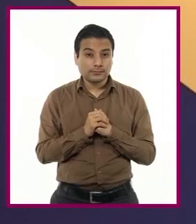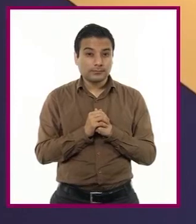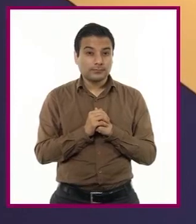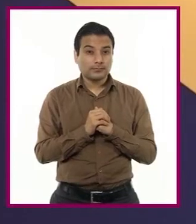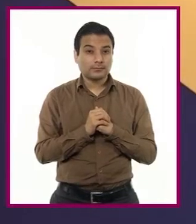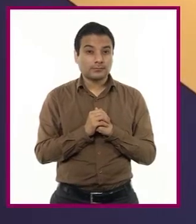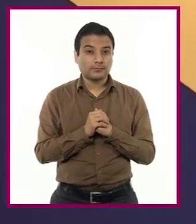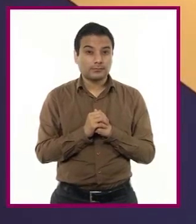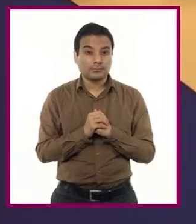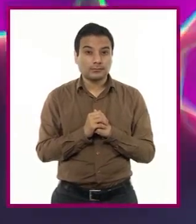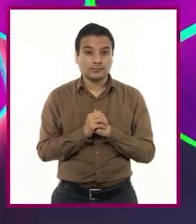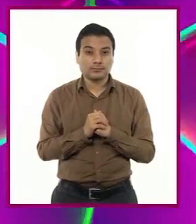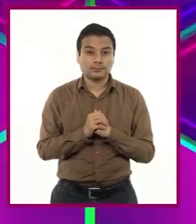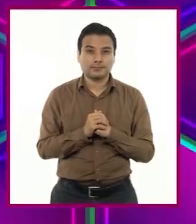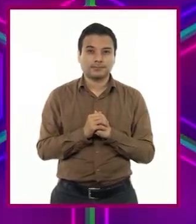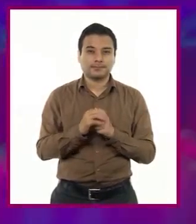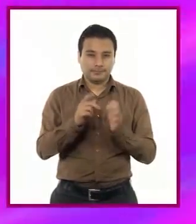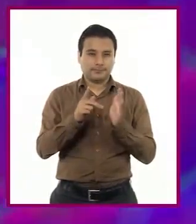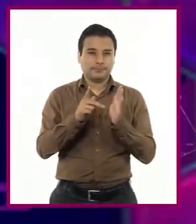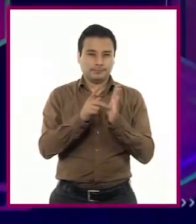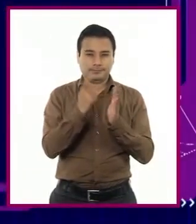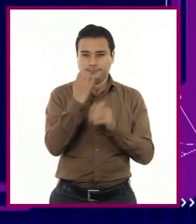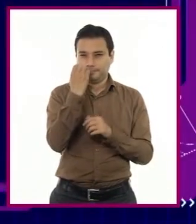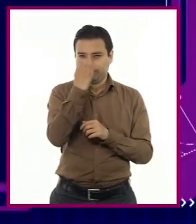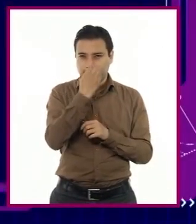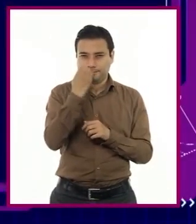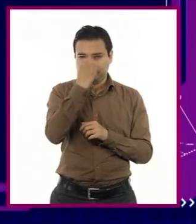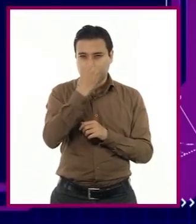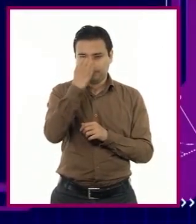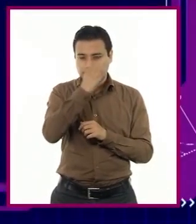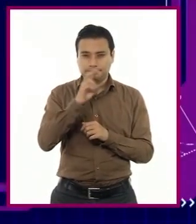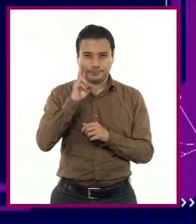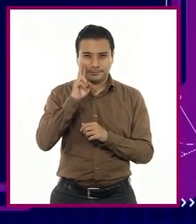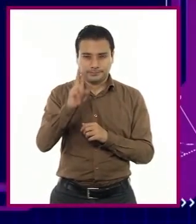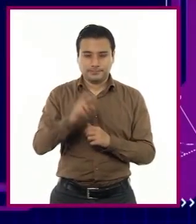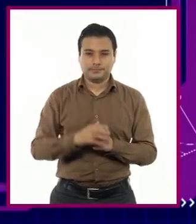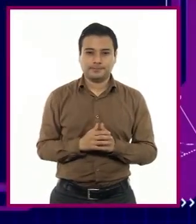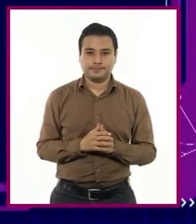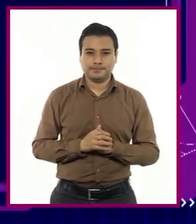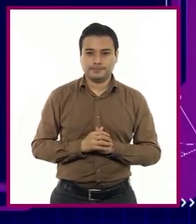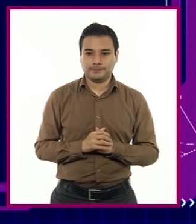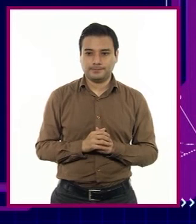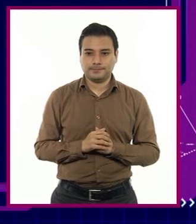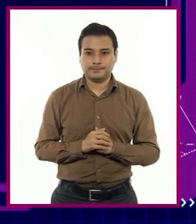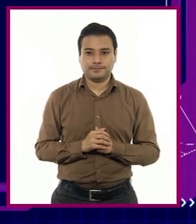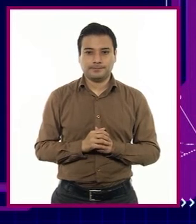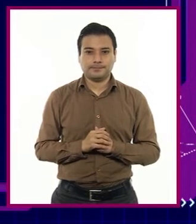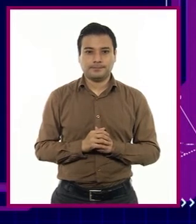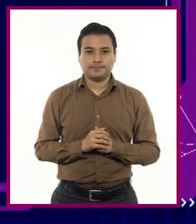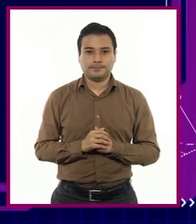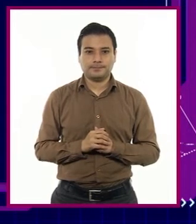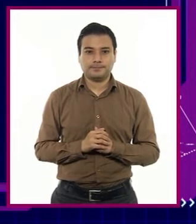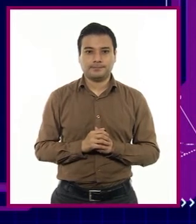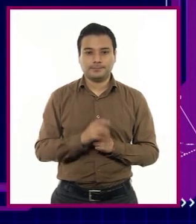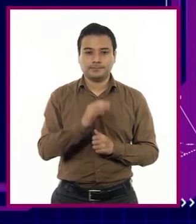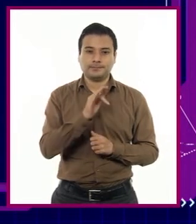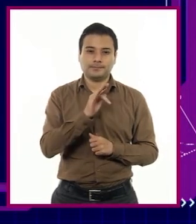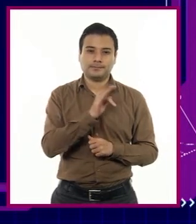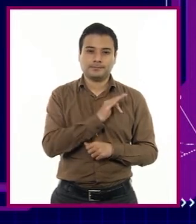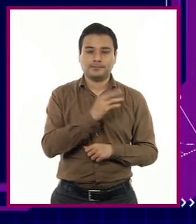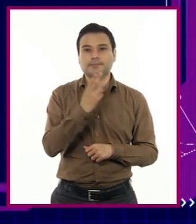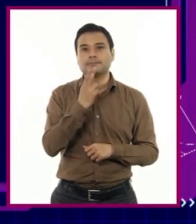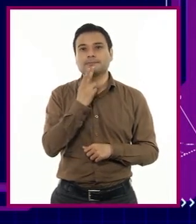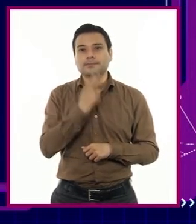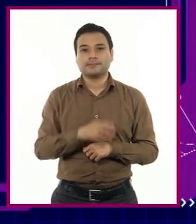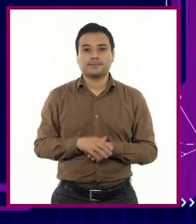Observemos nuevamente los datos de las tablas y veamos qué datos tenemos en común. Podemos usar el segmento